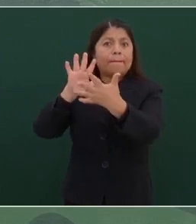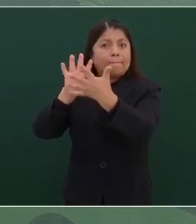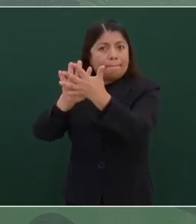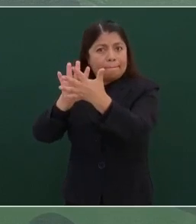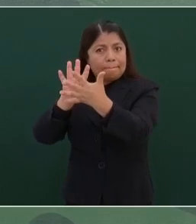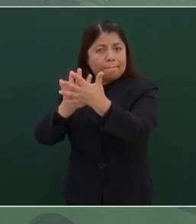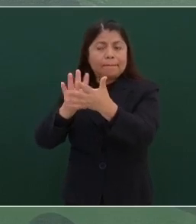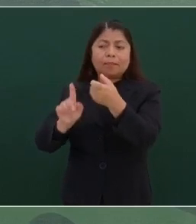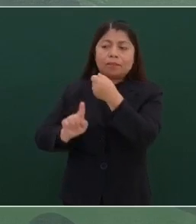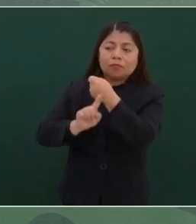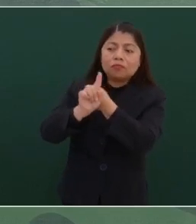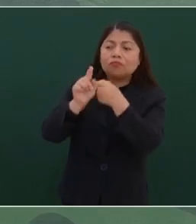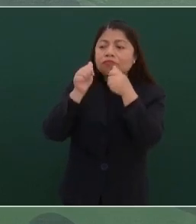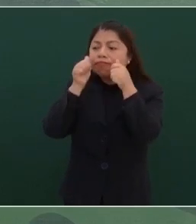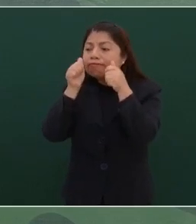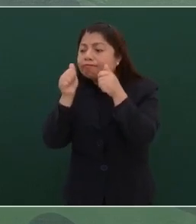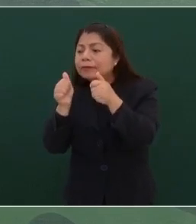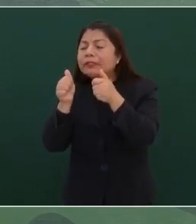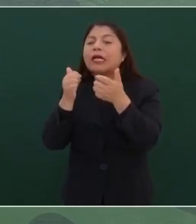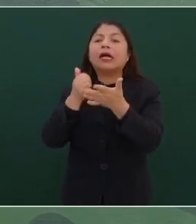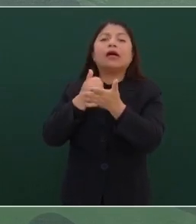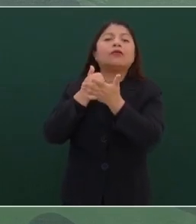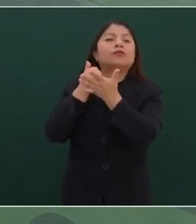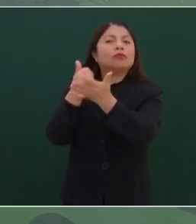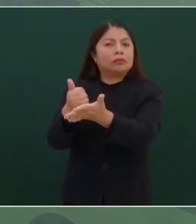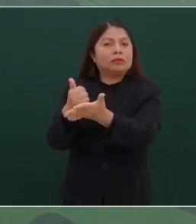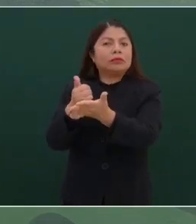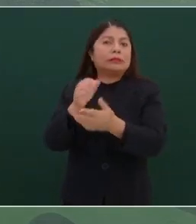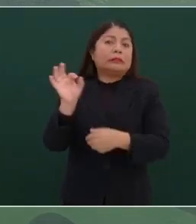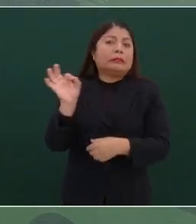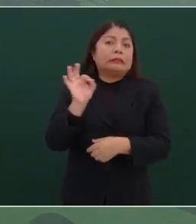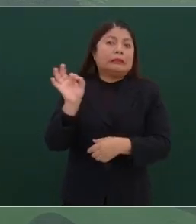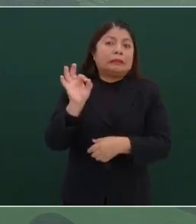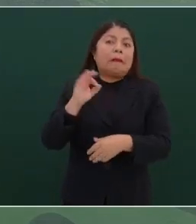puede construirse un nuevo penal fuera,